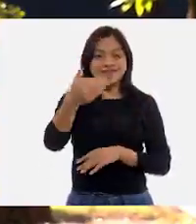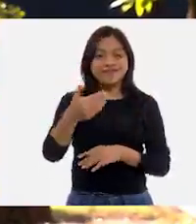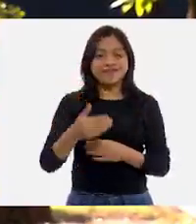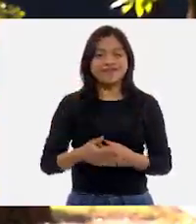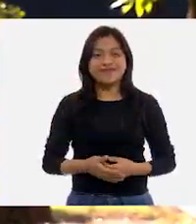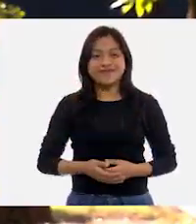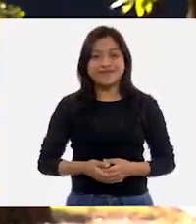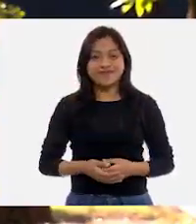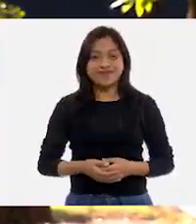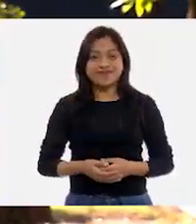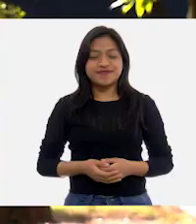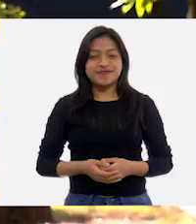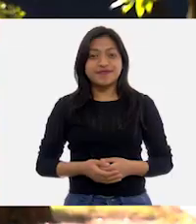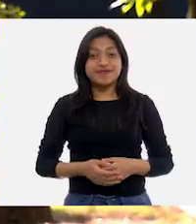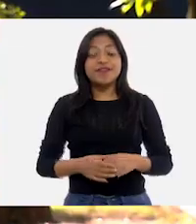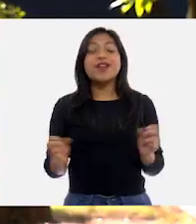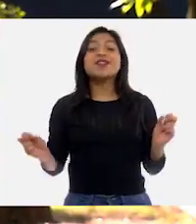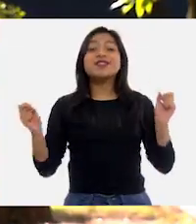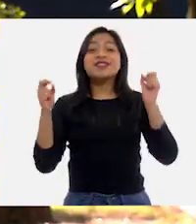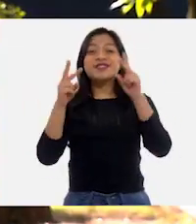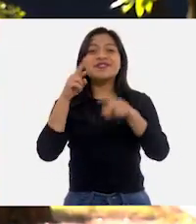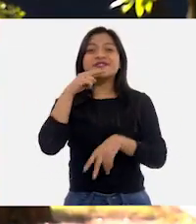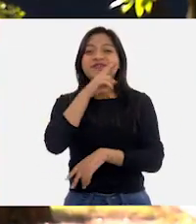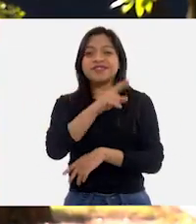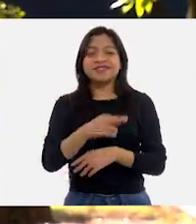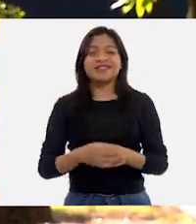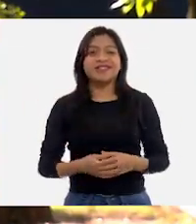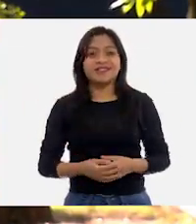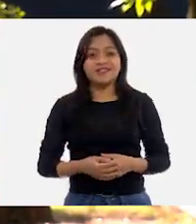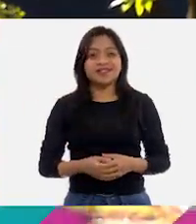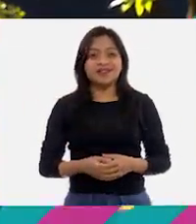¡Muy bien! ¡Nos vemos pronto!